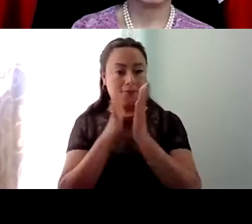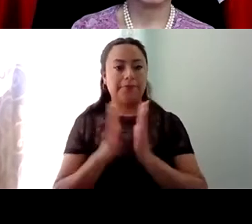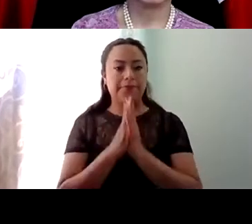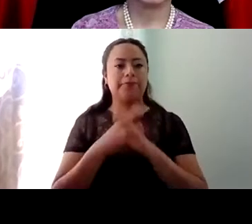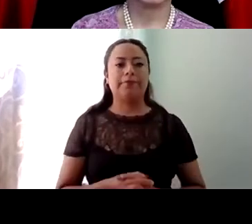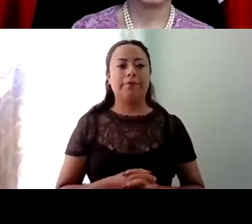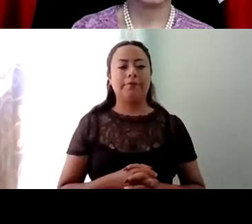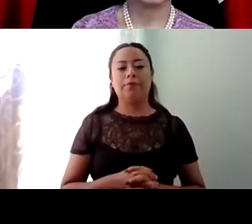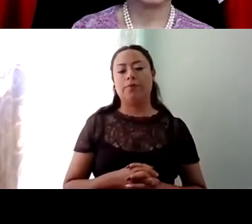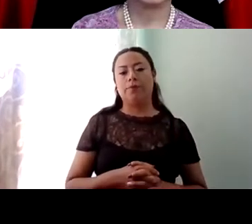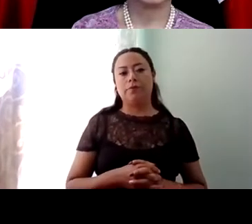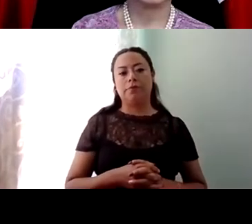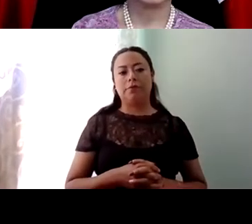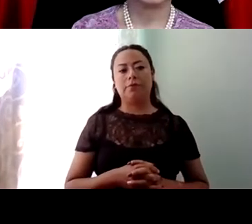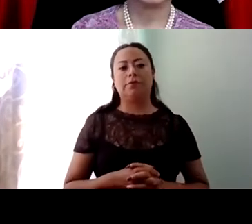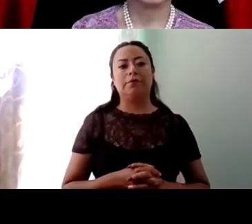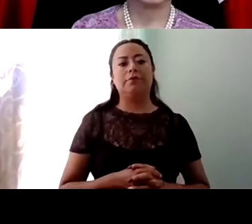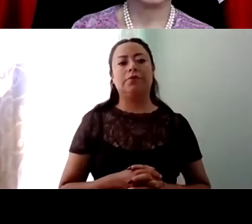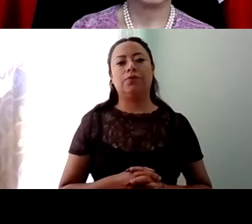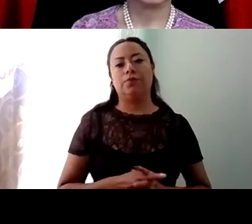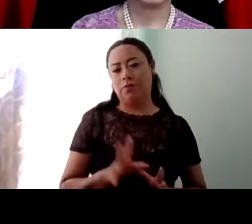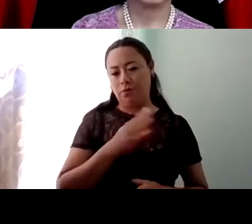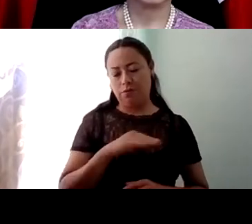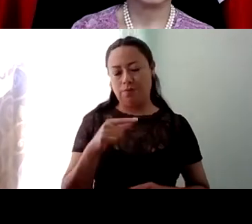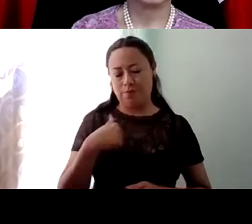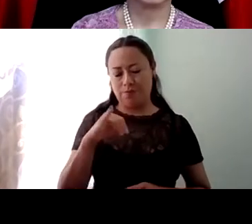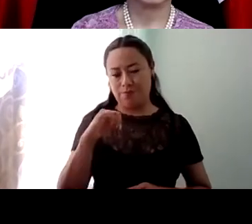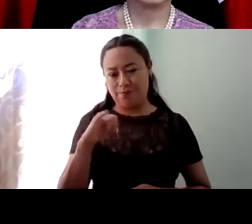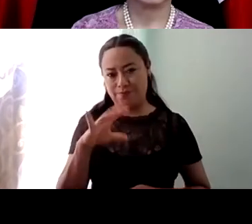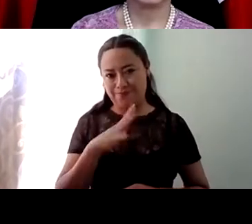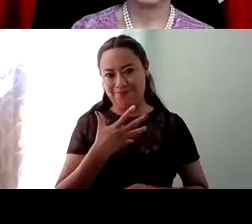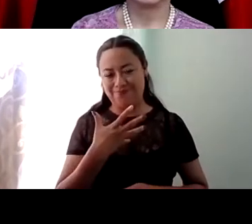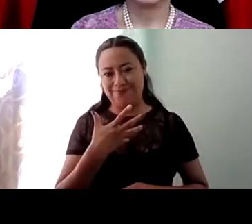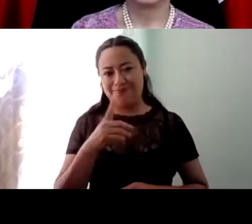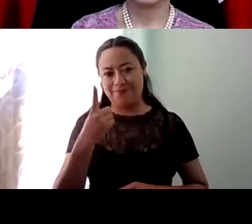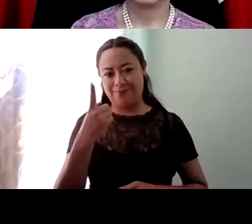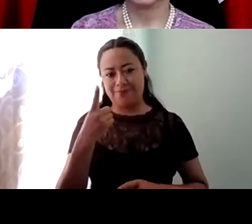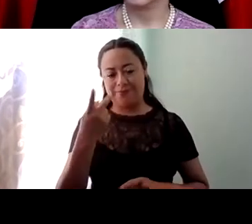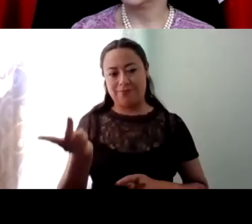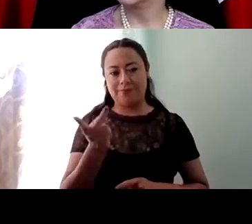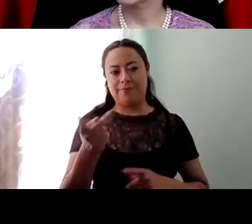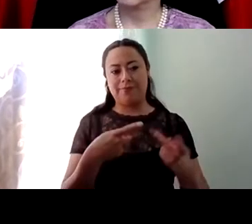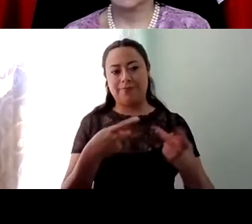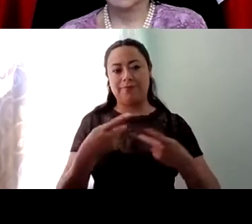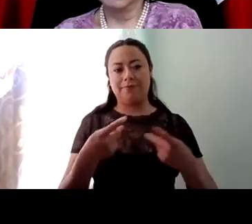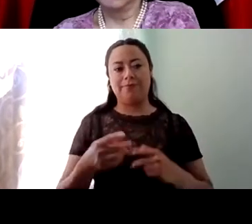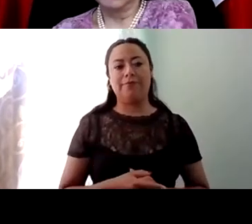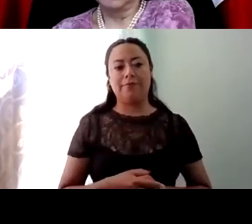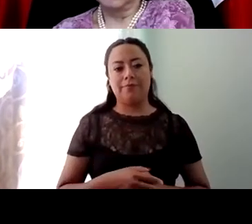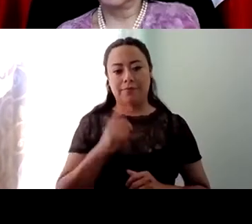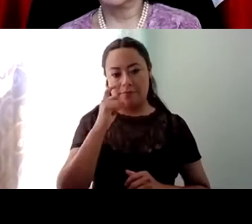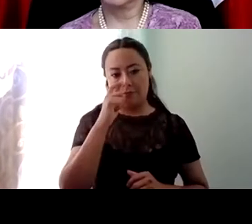Pues en realidad sí tenía una pregunta Adelante, preparada, diputada. pero, ¿perdón?